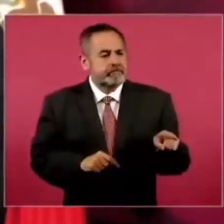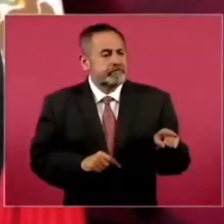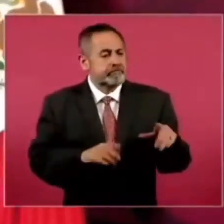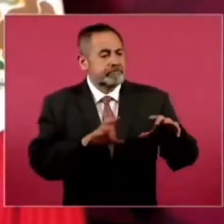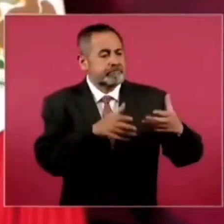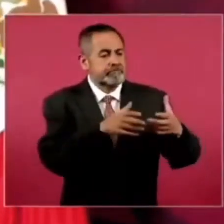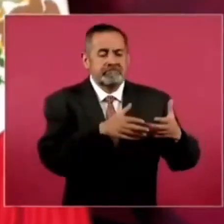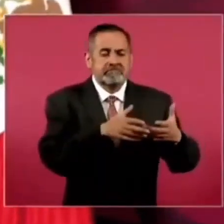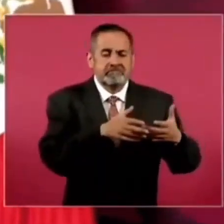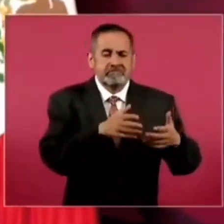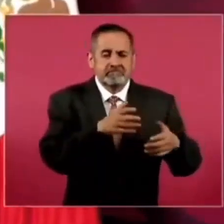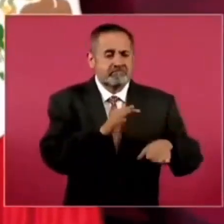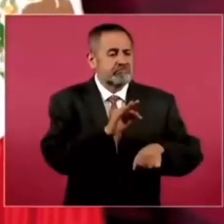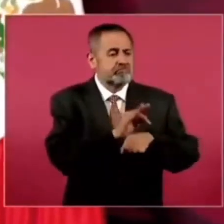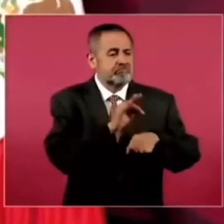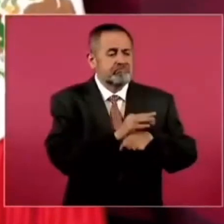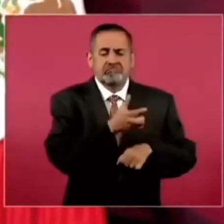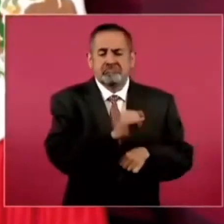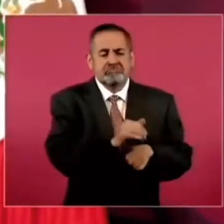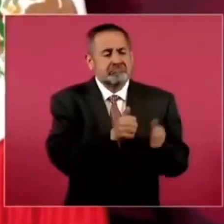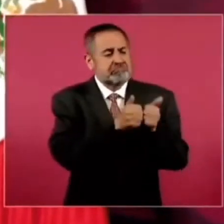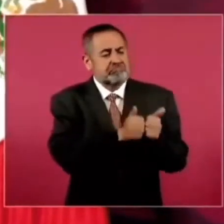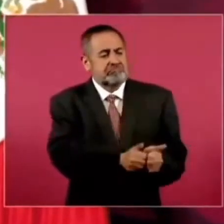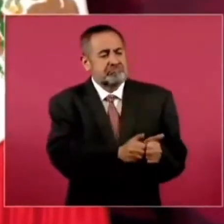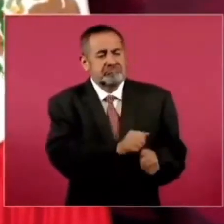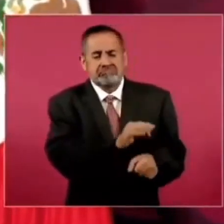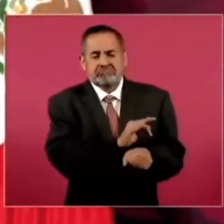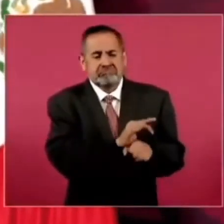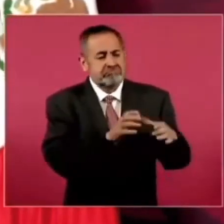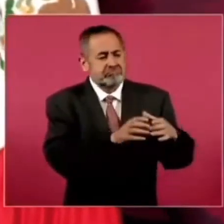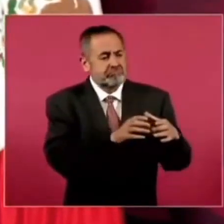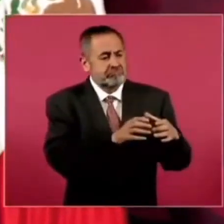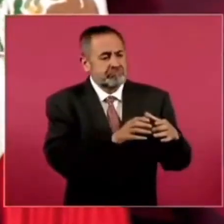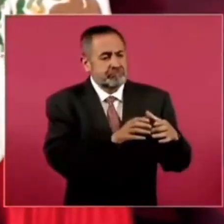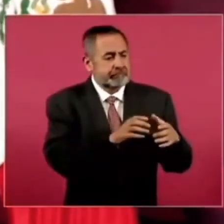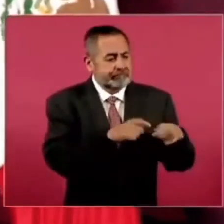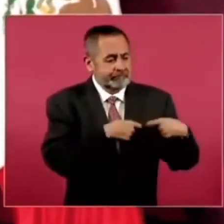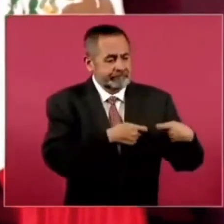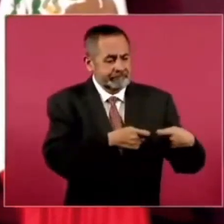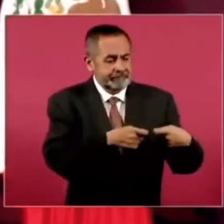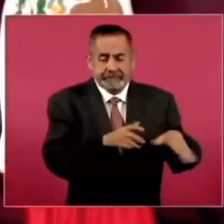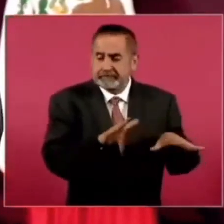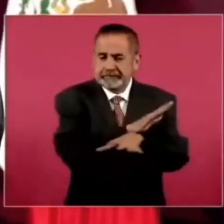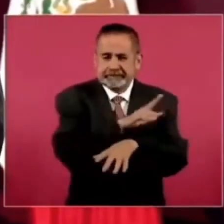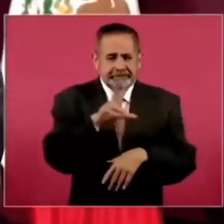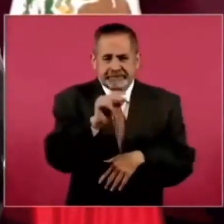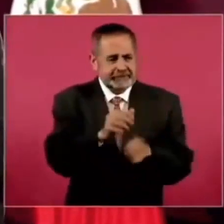defiende el statu quo, el que no quiere que cambie nada.